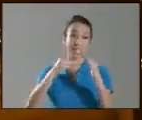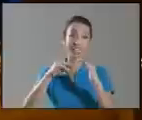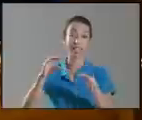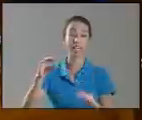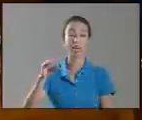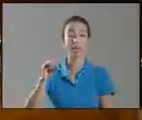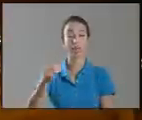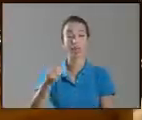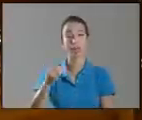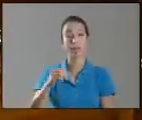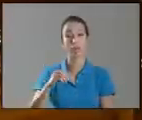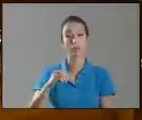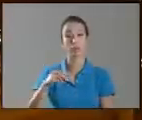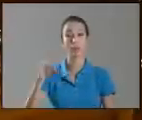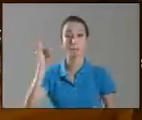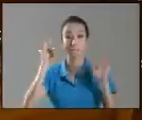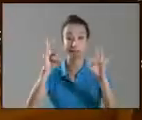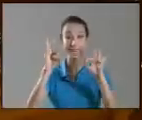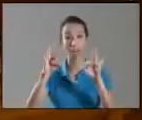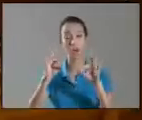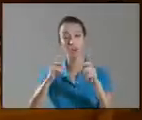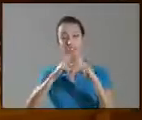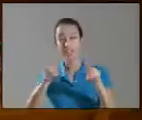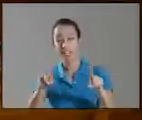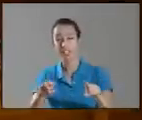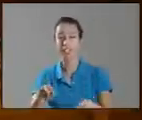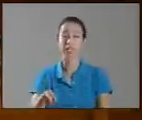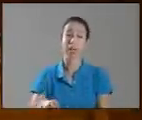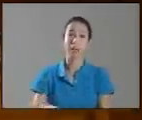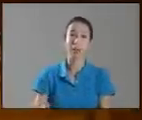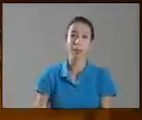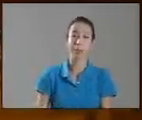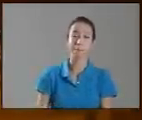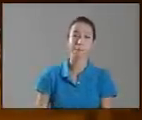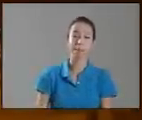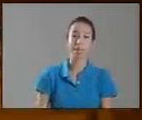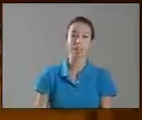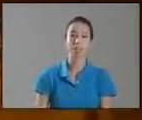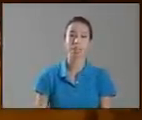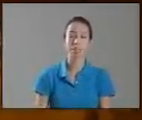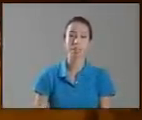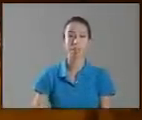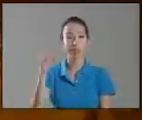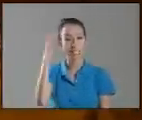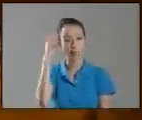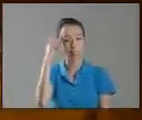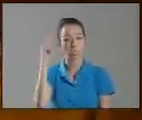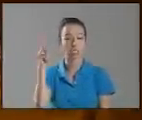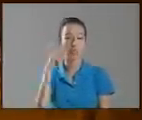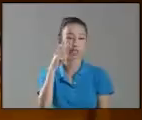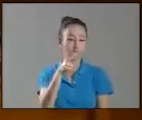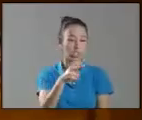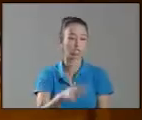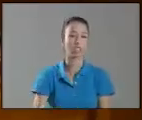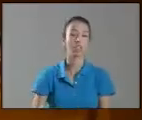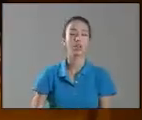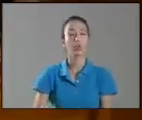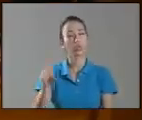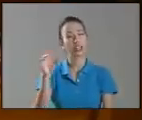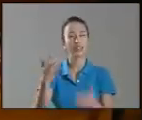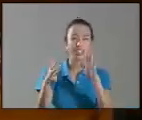tiempos, que es prácticamente el mensaje que hemos estado predicando desde diferentes